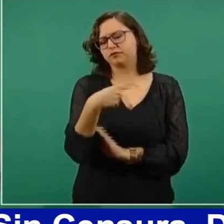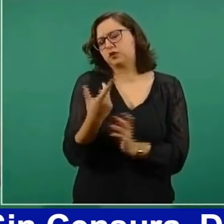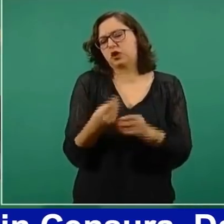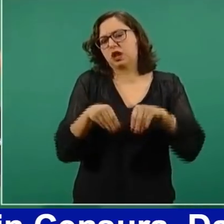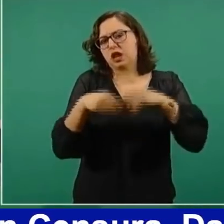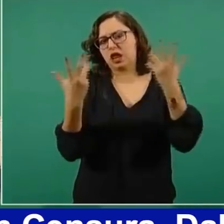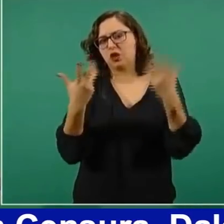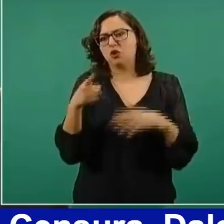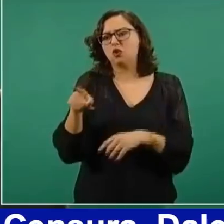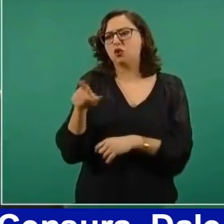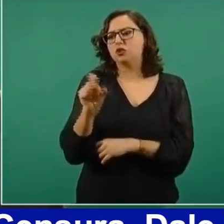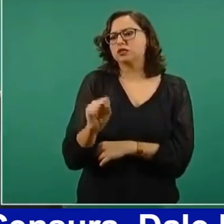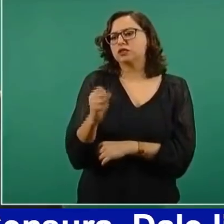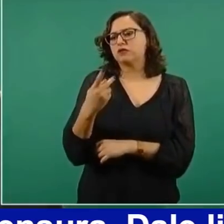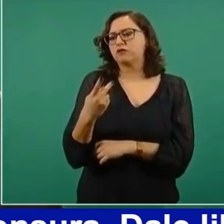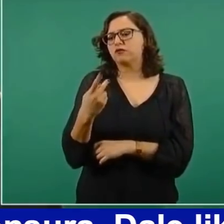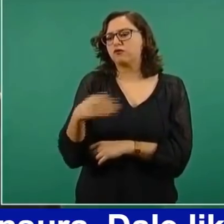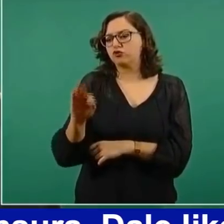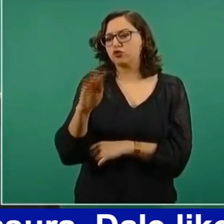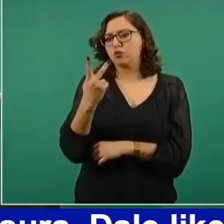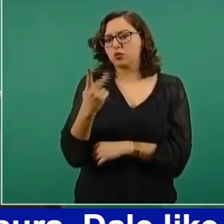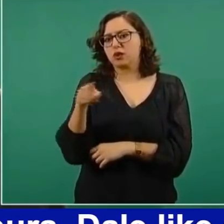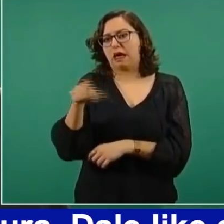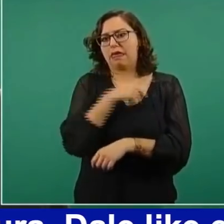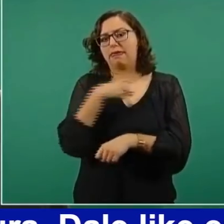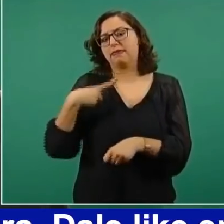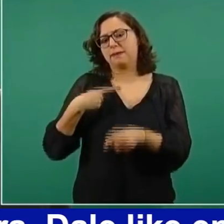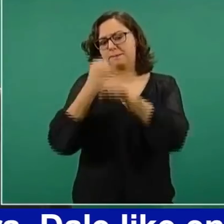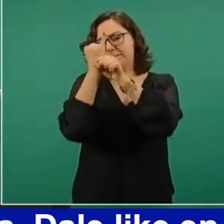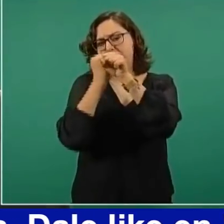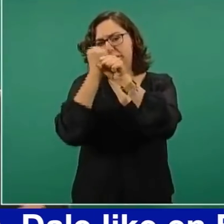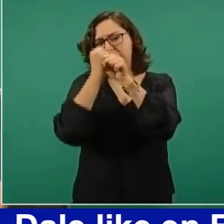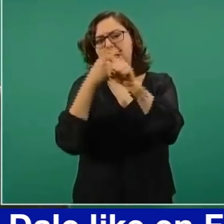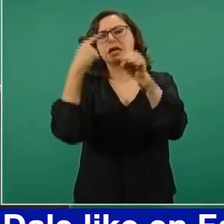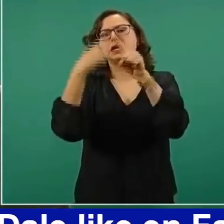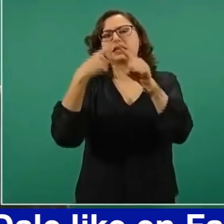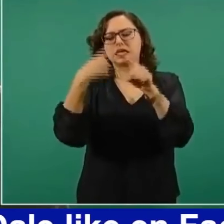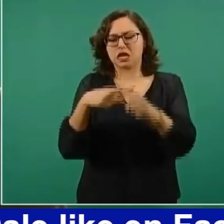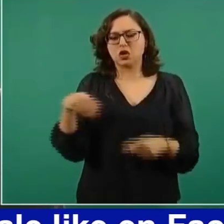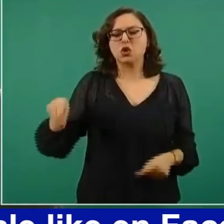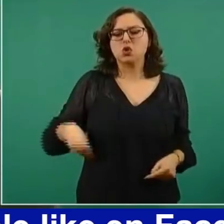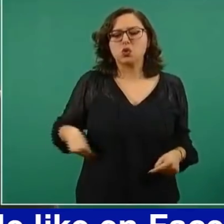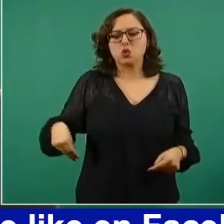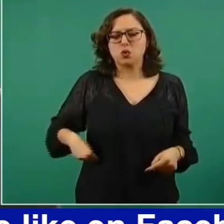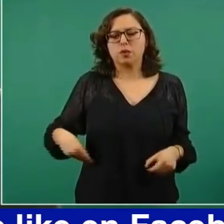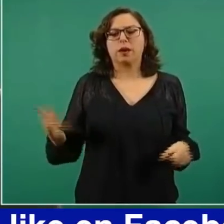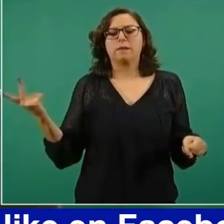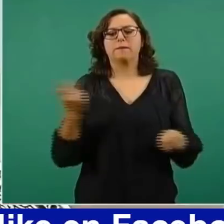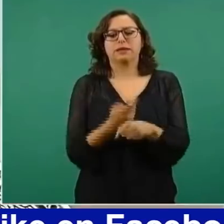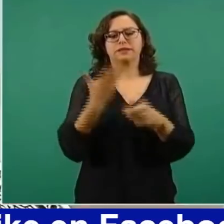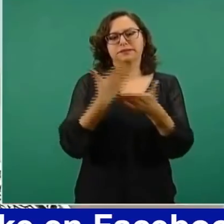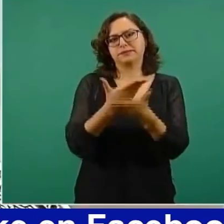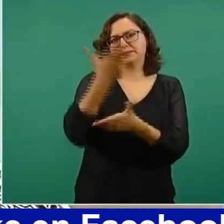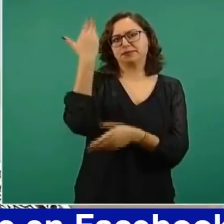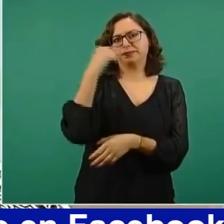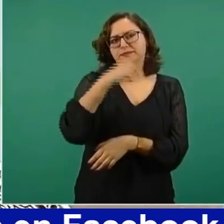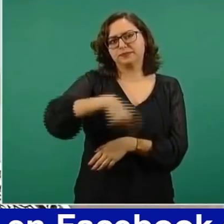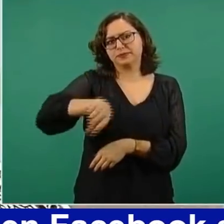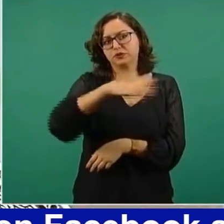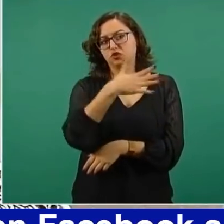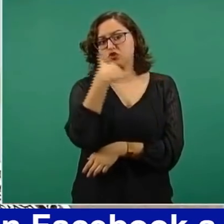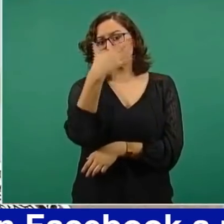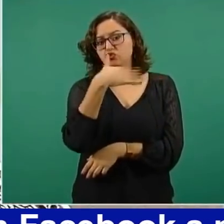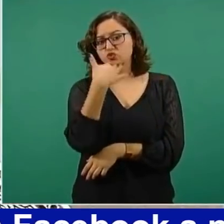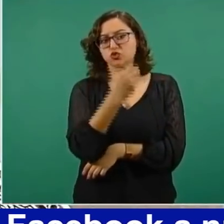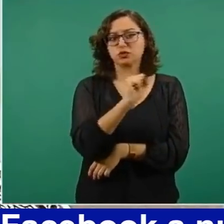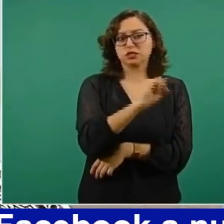Pública deslindar cualquier responsabilidad que pudiera haber respecto a actos presuntos de corrupción que